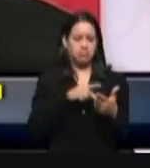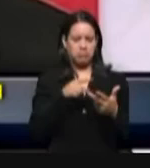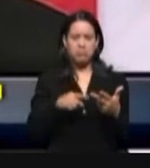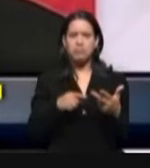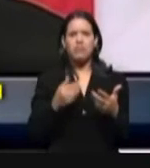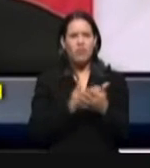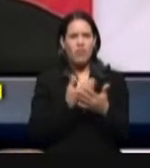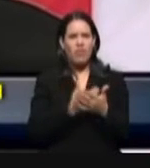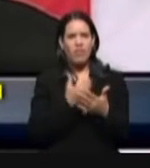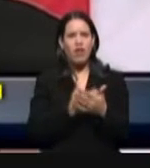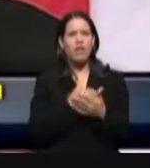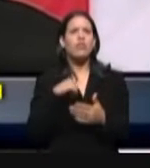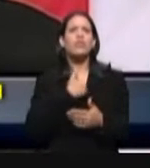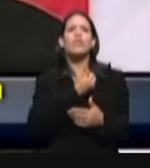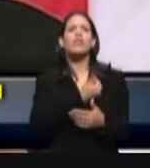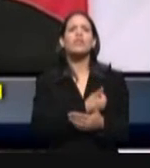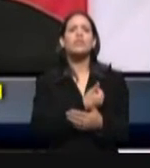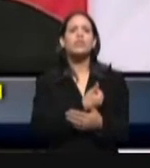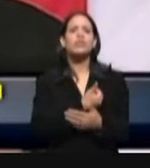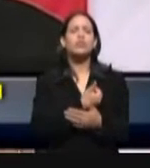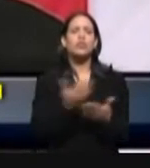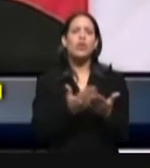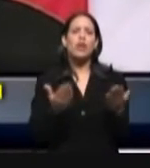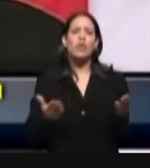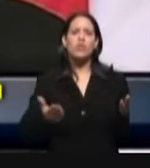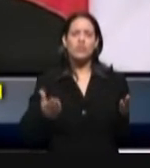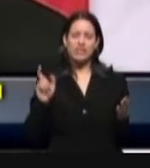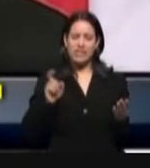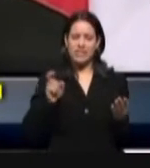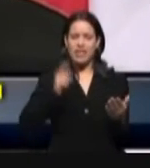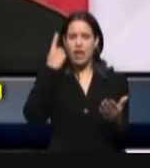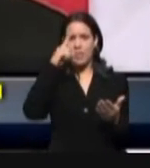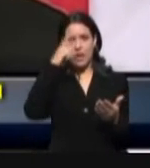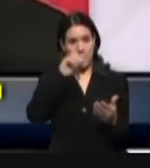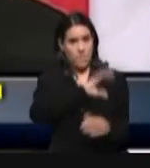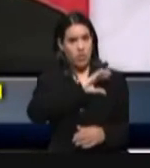siendo obtener los recursos necesarios para darle a nuestros policías